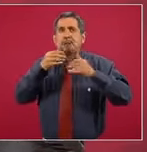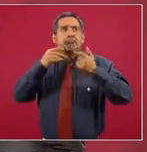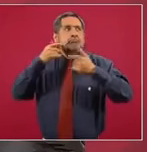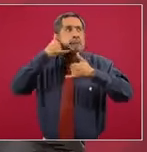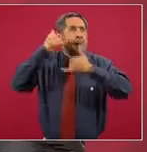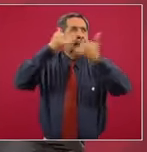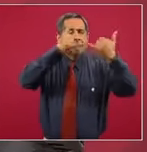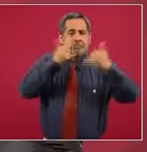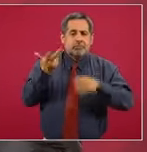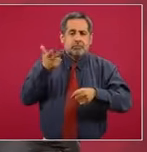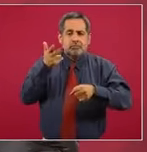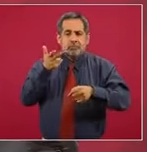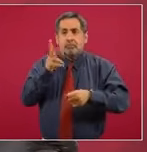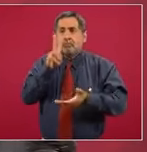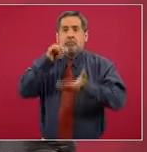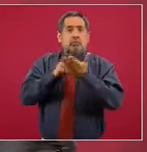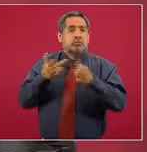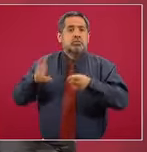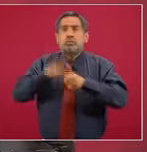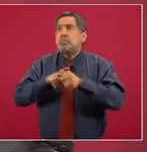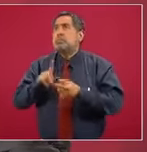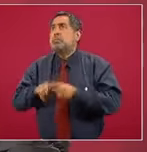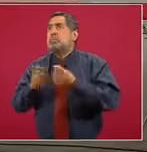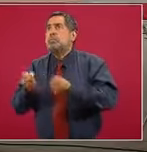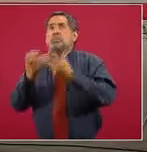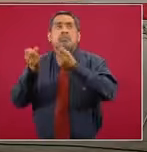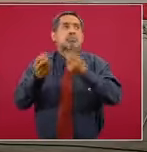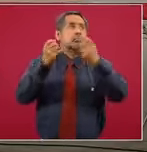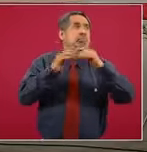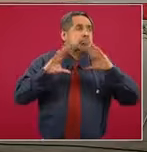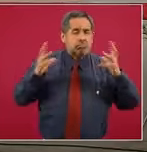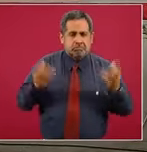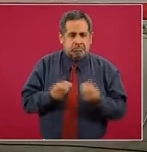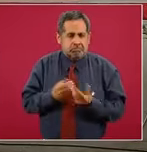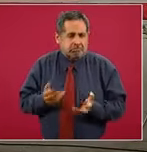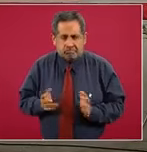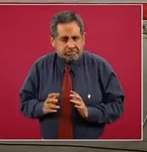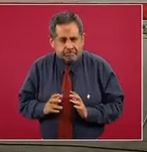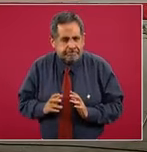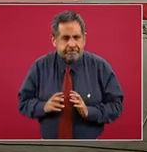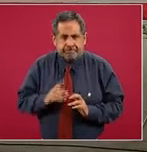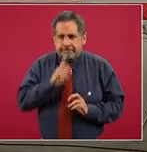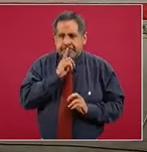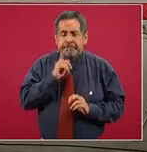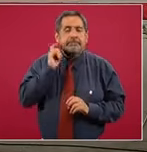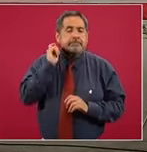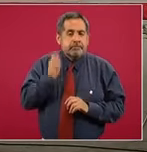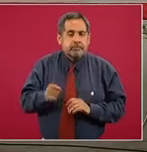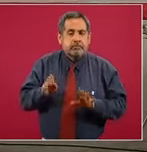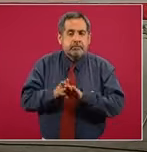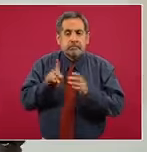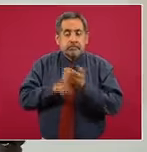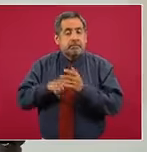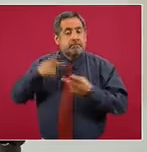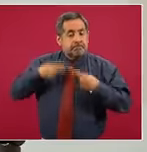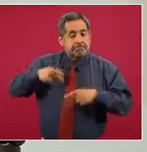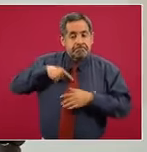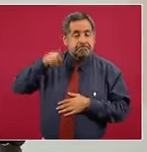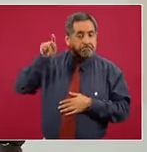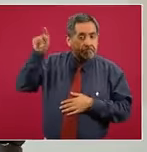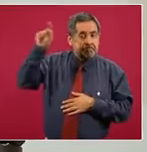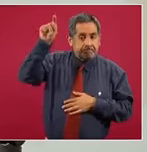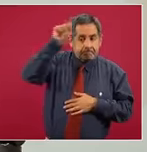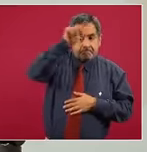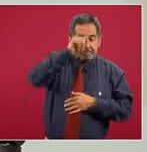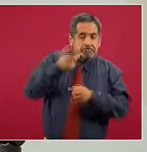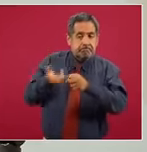los 2,000 hospitales para ver cuál es la ocupación hospitalaria para la red IRAG. Es el personal que está